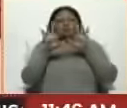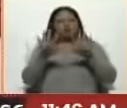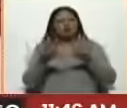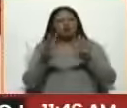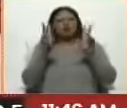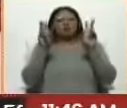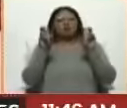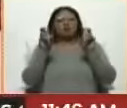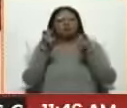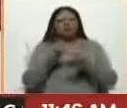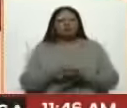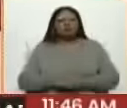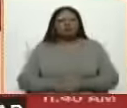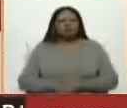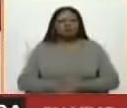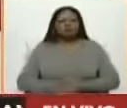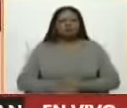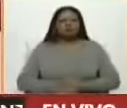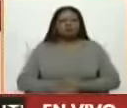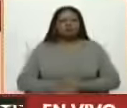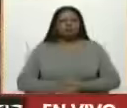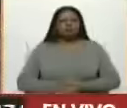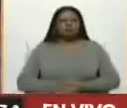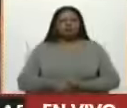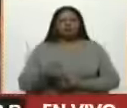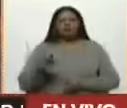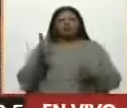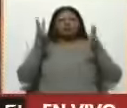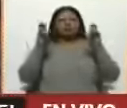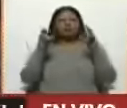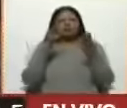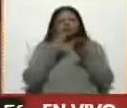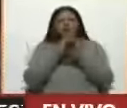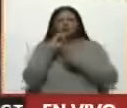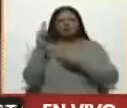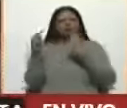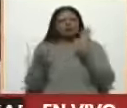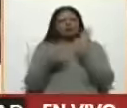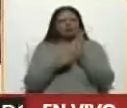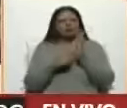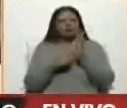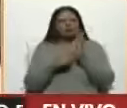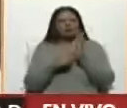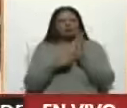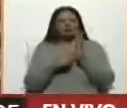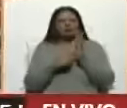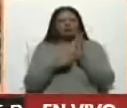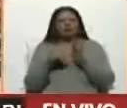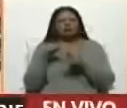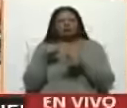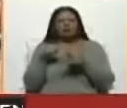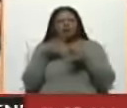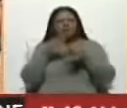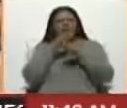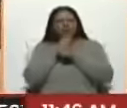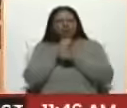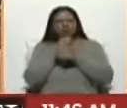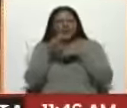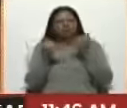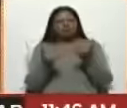nuevo. Es nuevo y tiene que ser 100% no solo confiable,